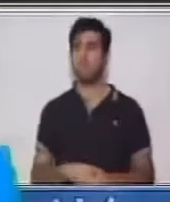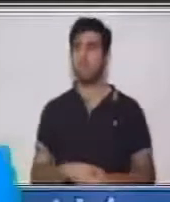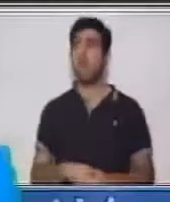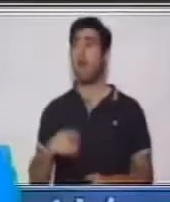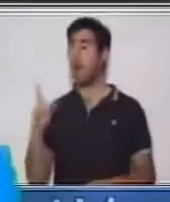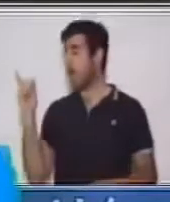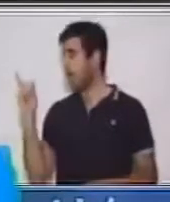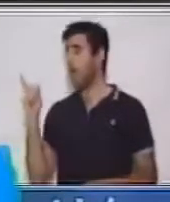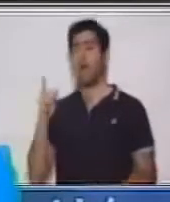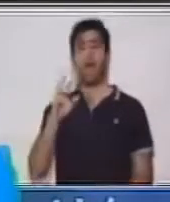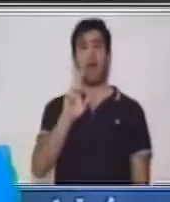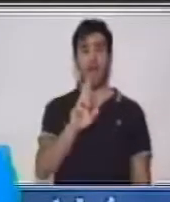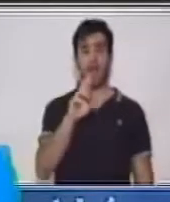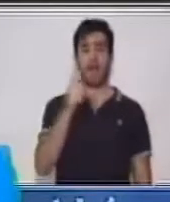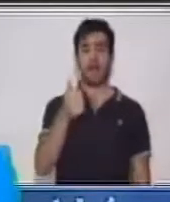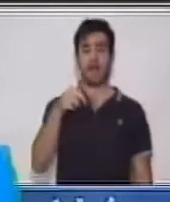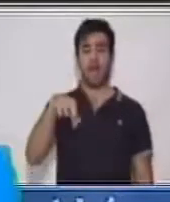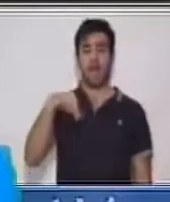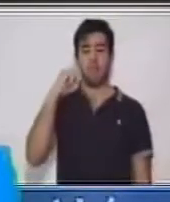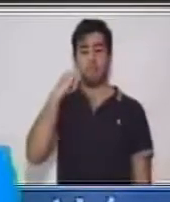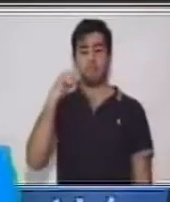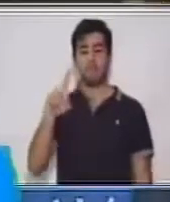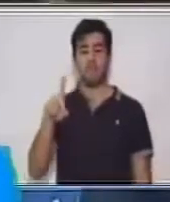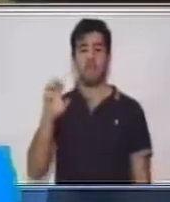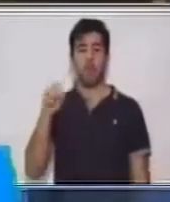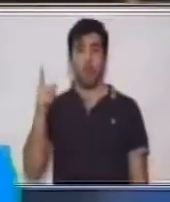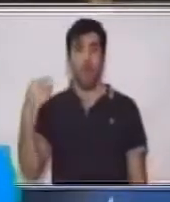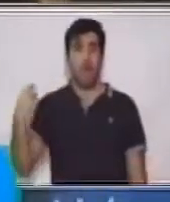Rápido, entonces, lo contrario de rápido.